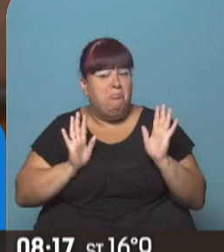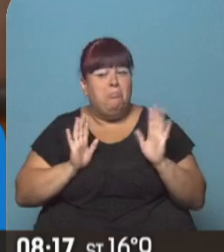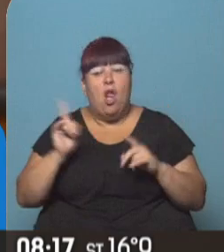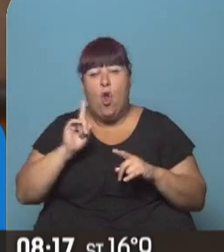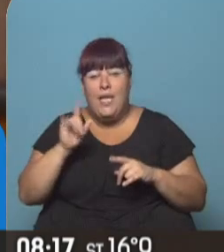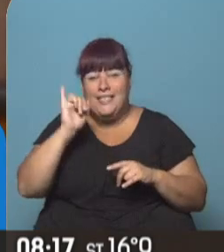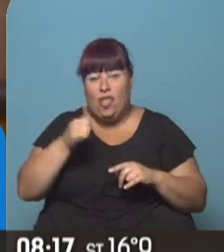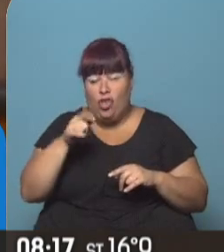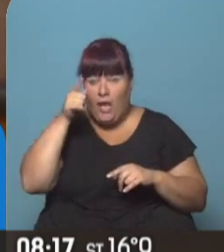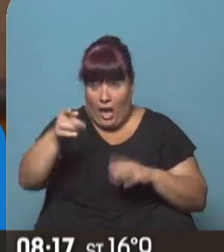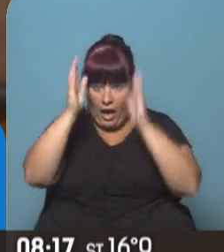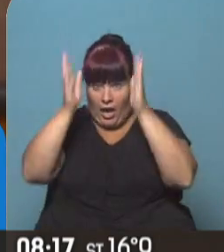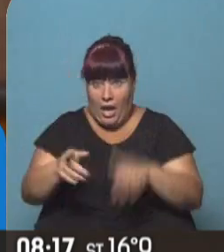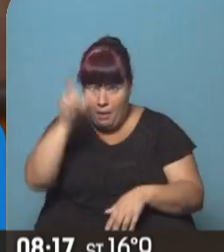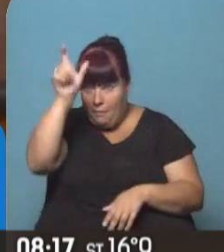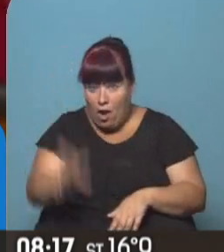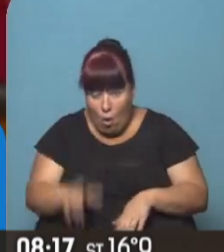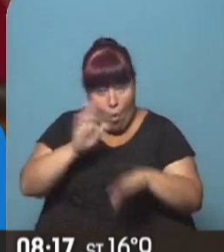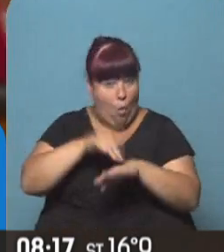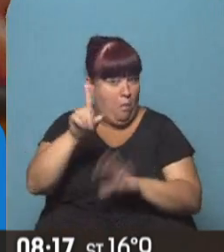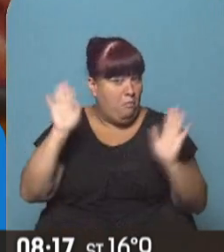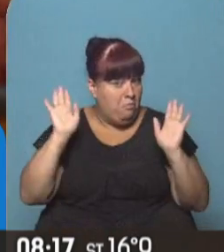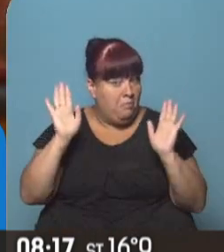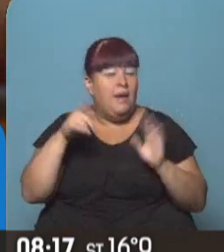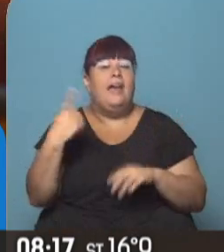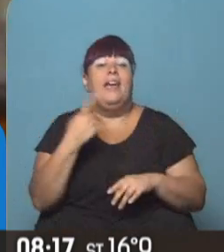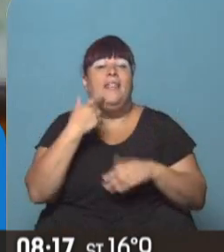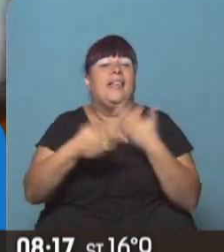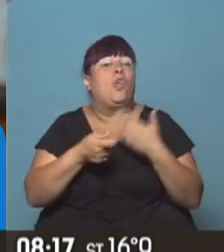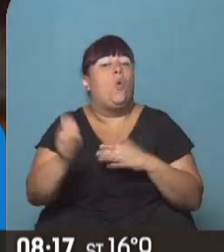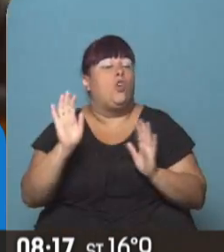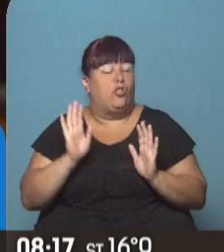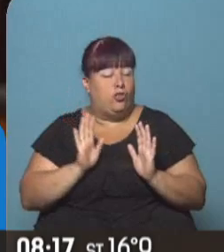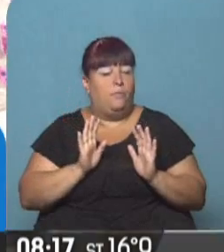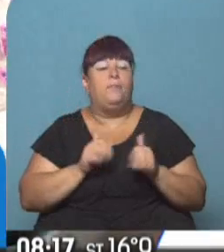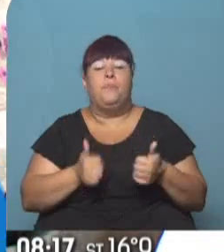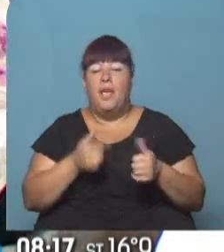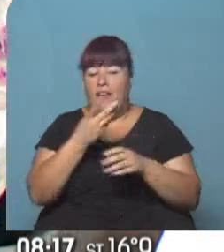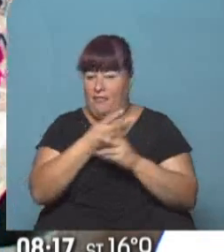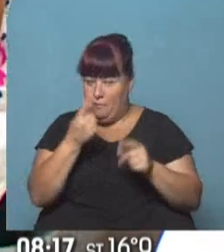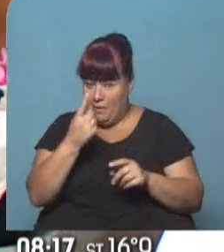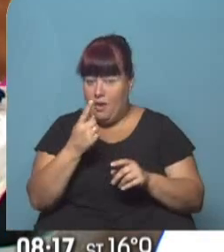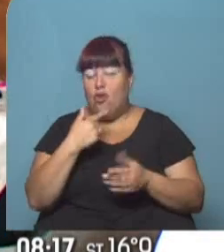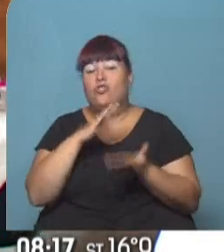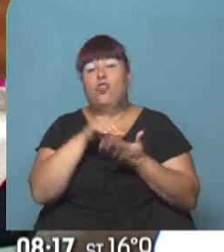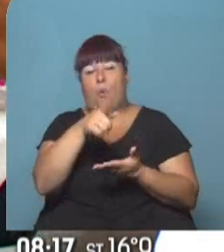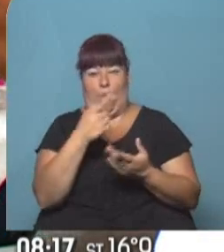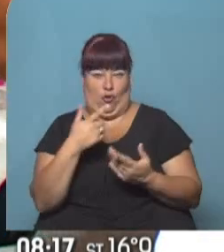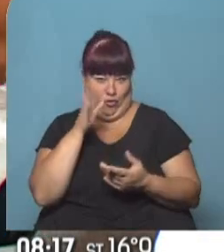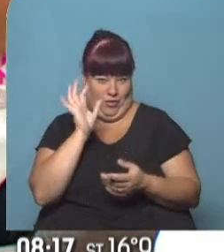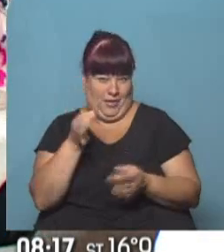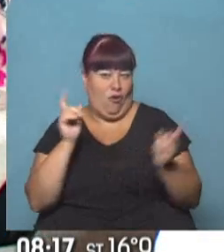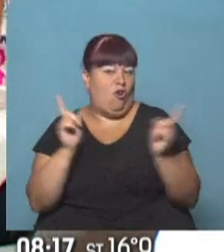necesariamente son actos que se le puedan imputar individualmente a él como lo requiere un proceso judicial. Gabriel, antes de despedirte y apelando a tu poder